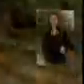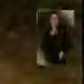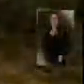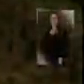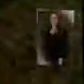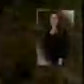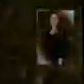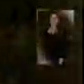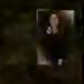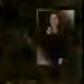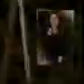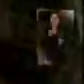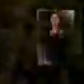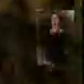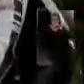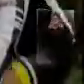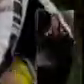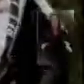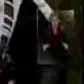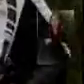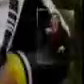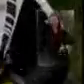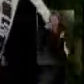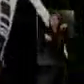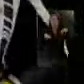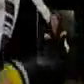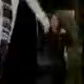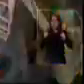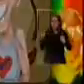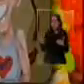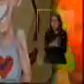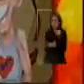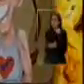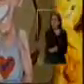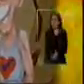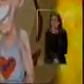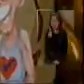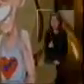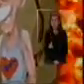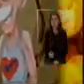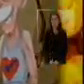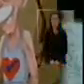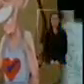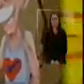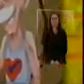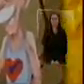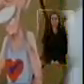en plena cordillera de los Andes. ¿Lo conseguirá?